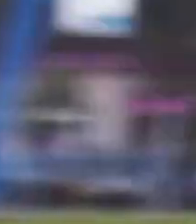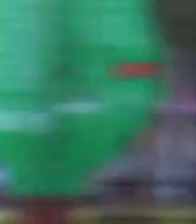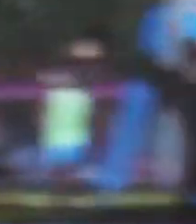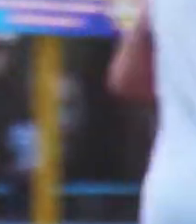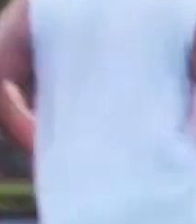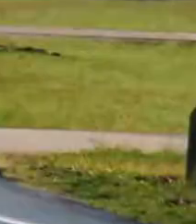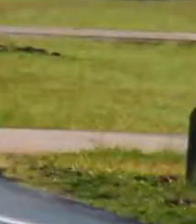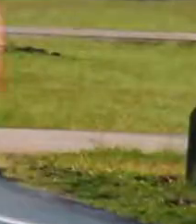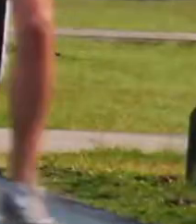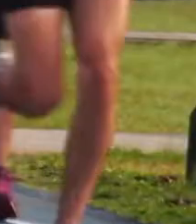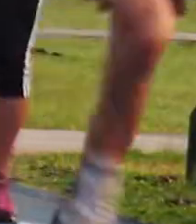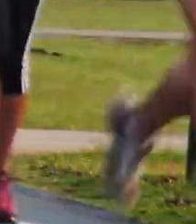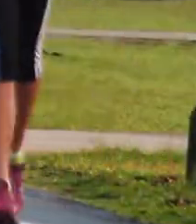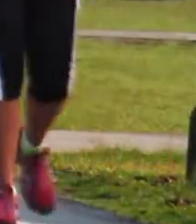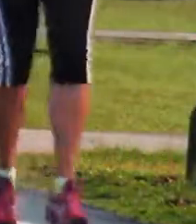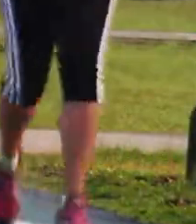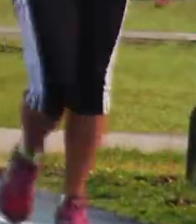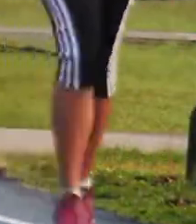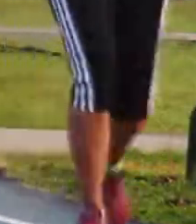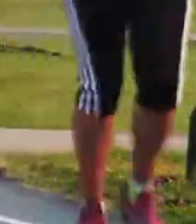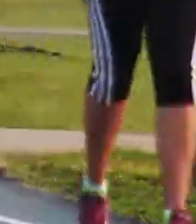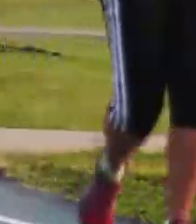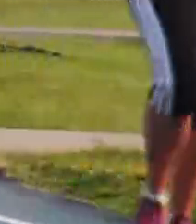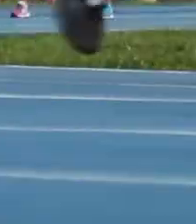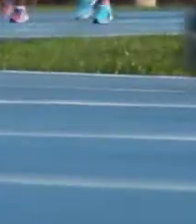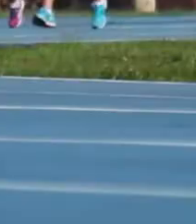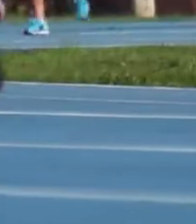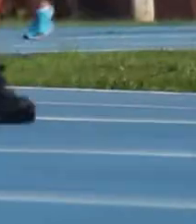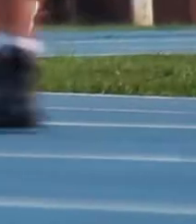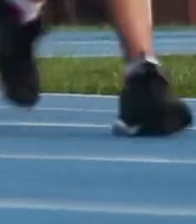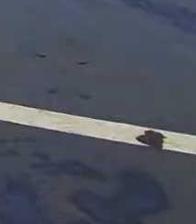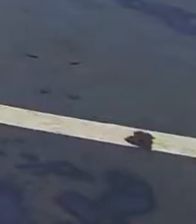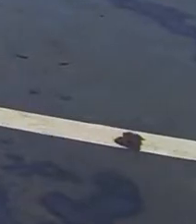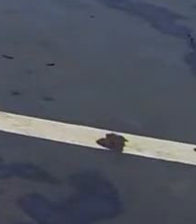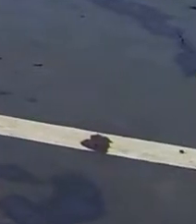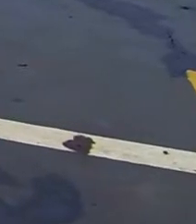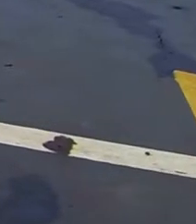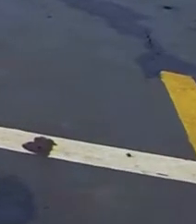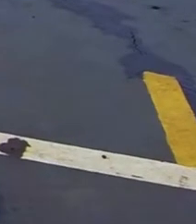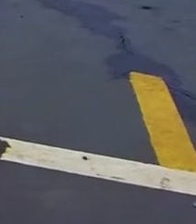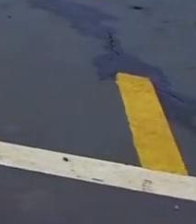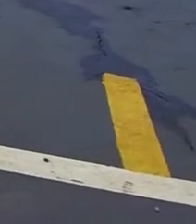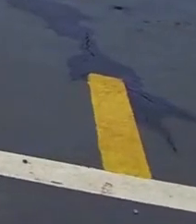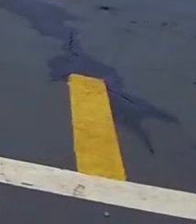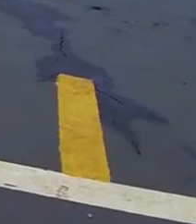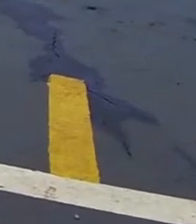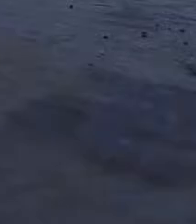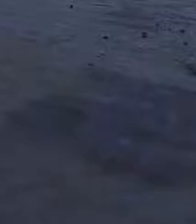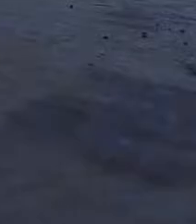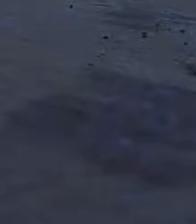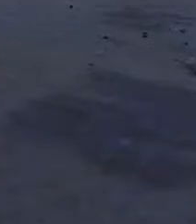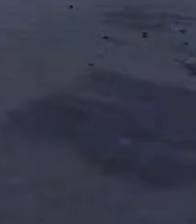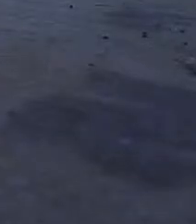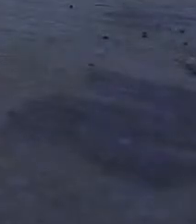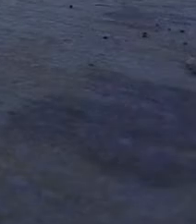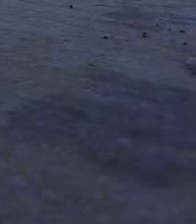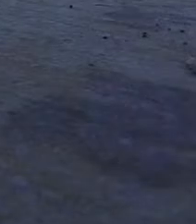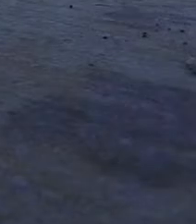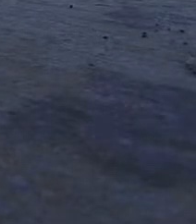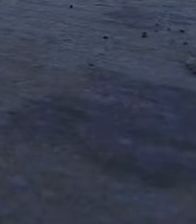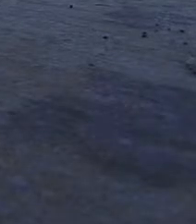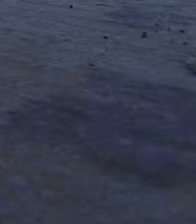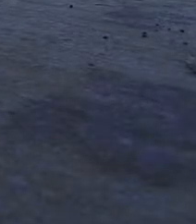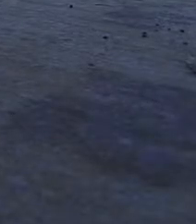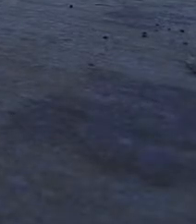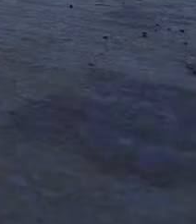Es una actividad que hacemos todos y compartimos toda la loquera que significa